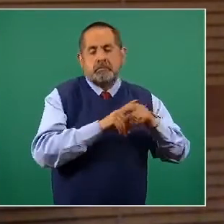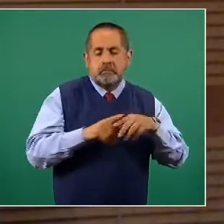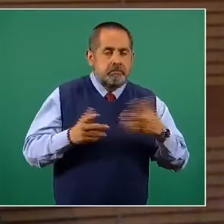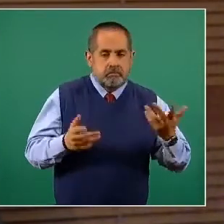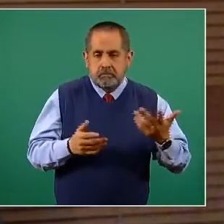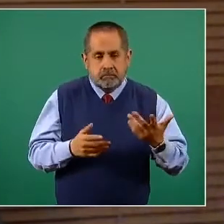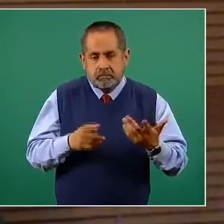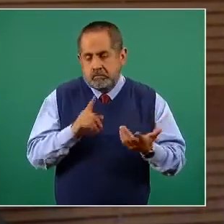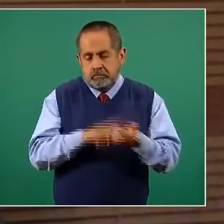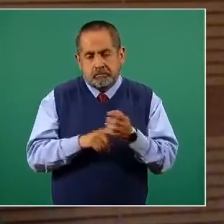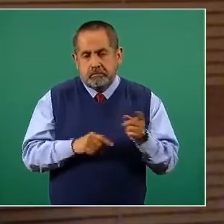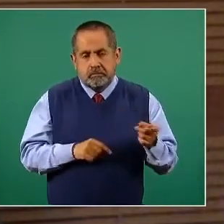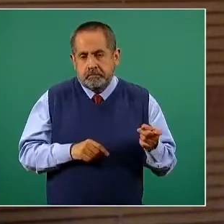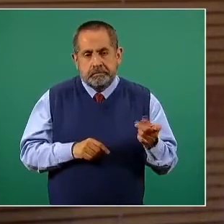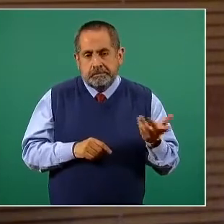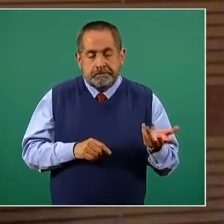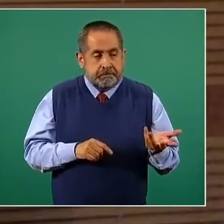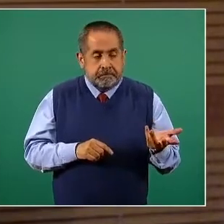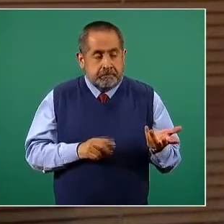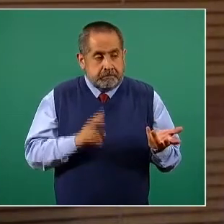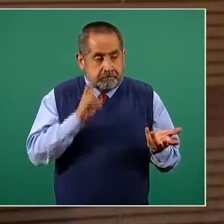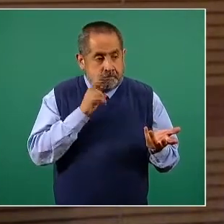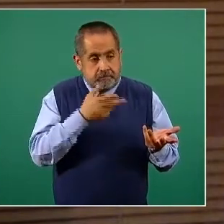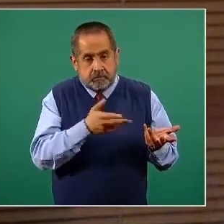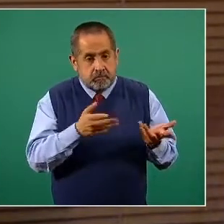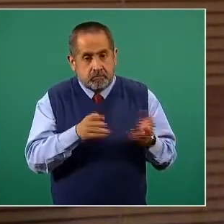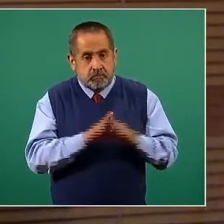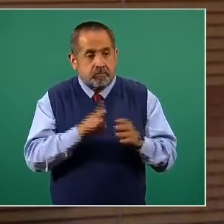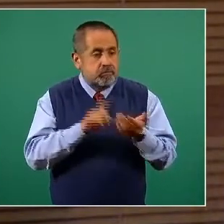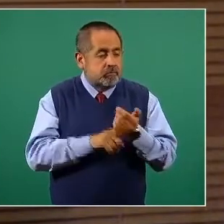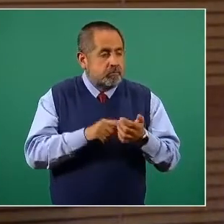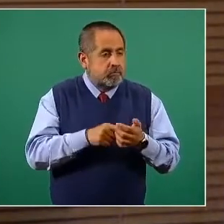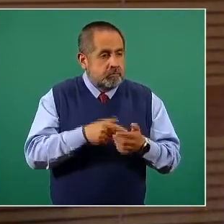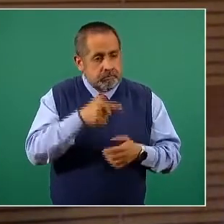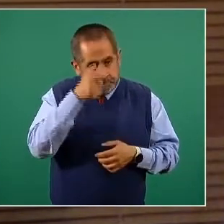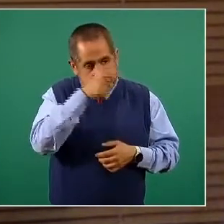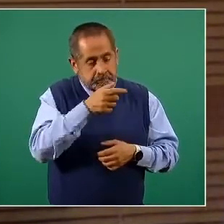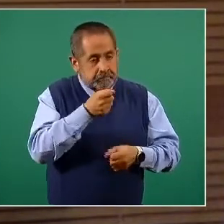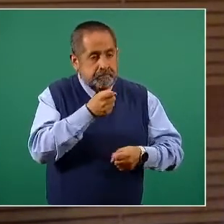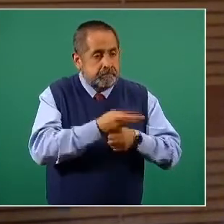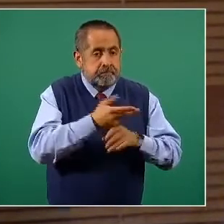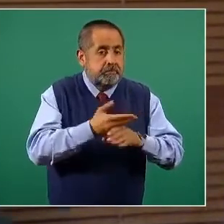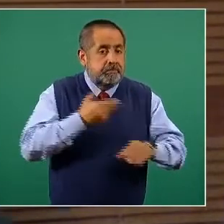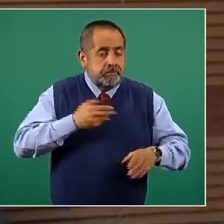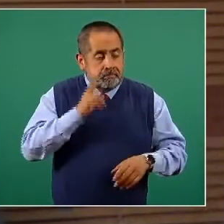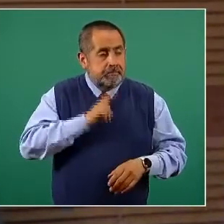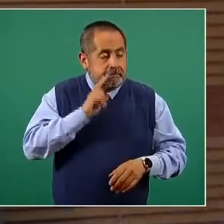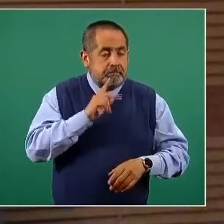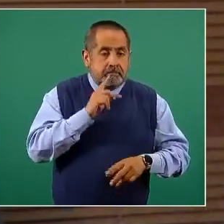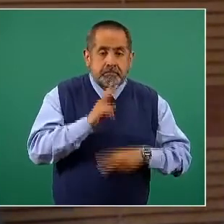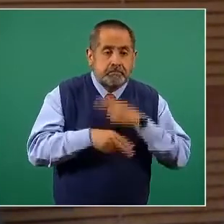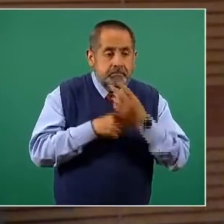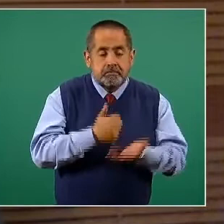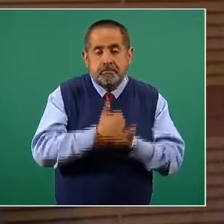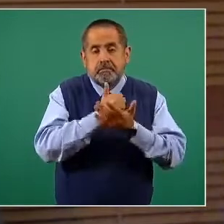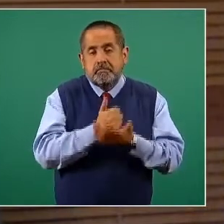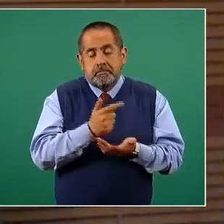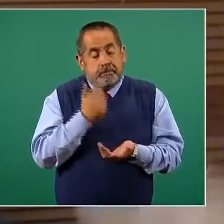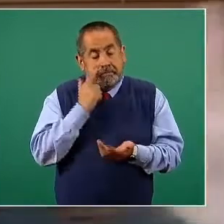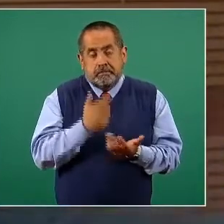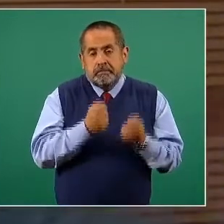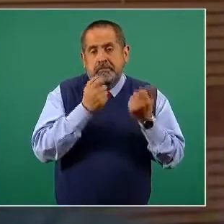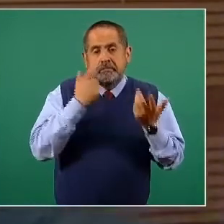tener un sistema que permita identificar también los casos de manera temprana para